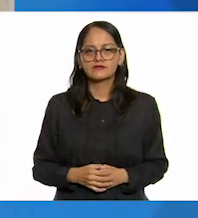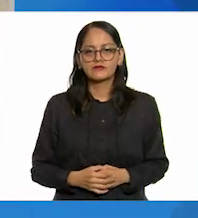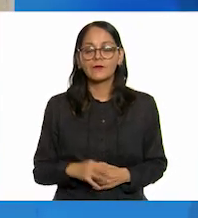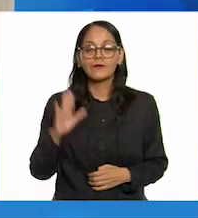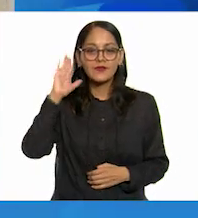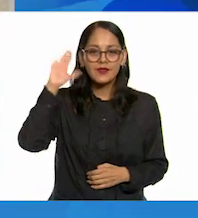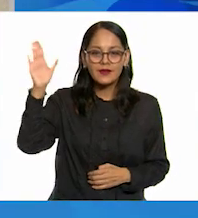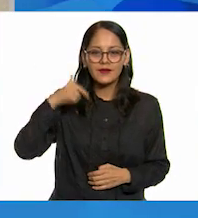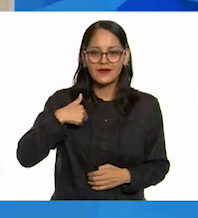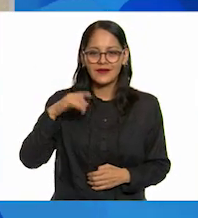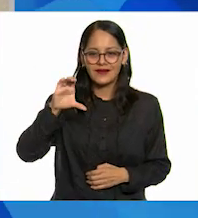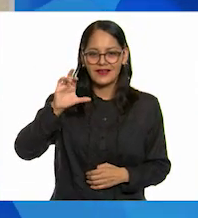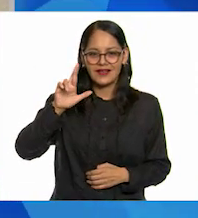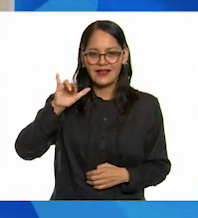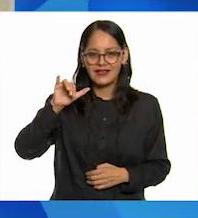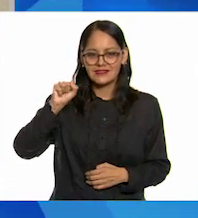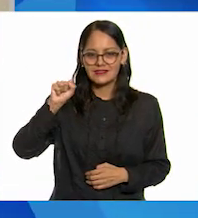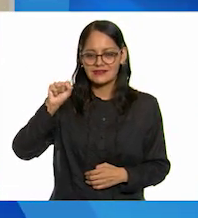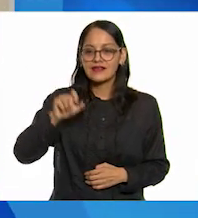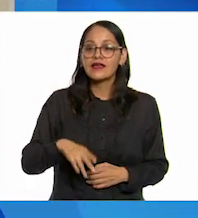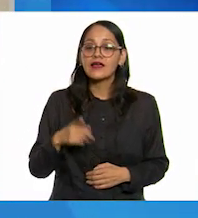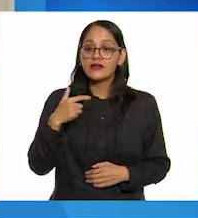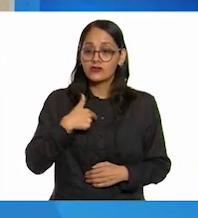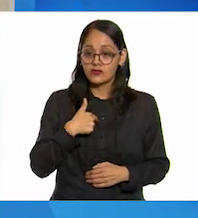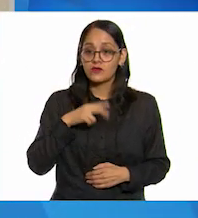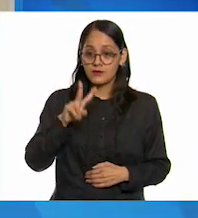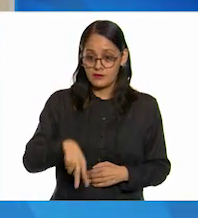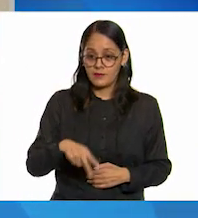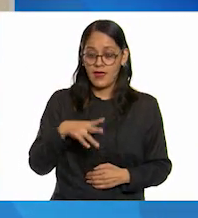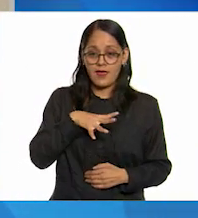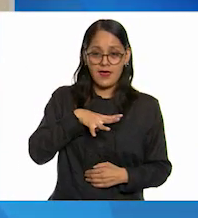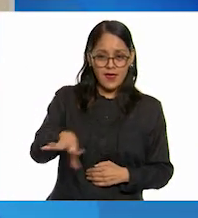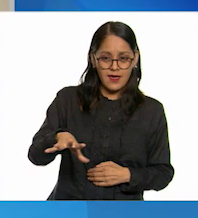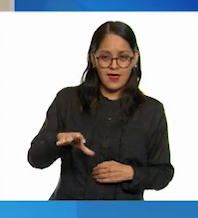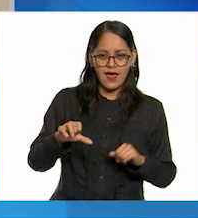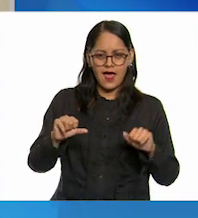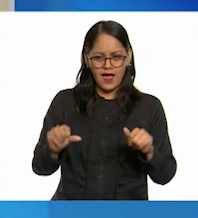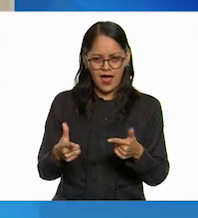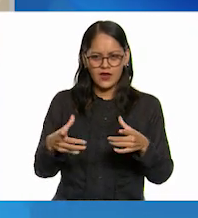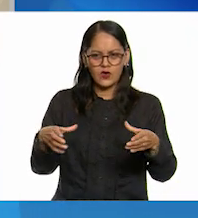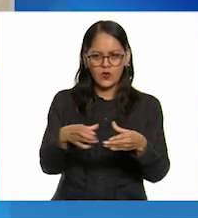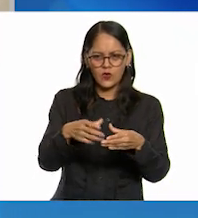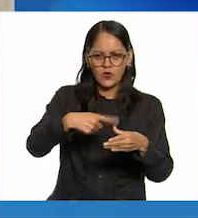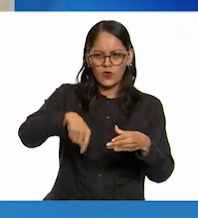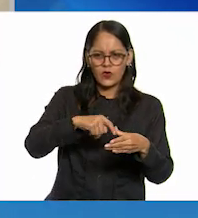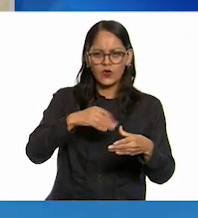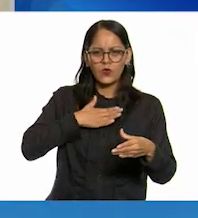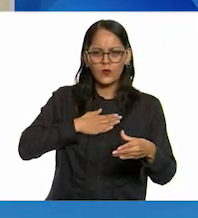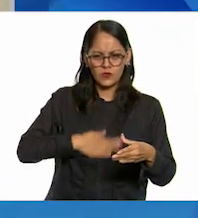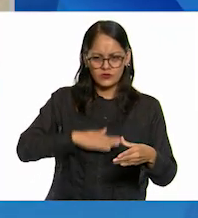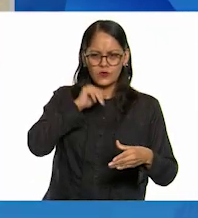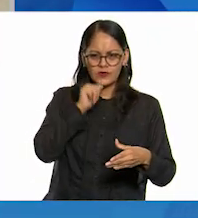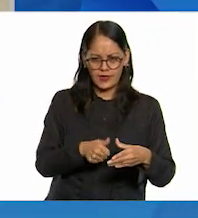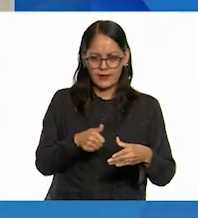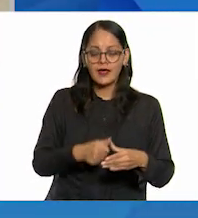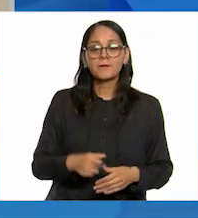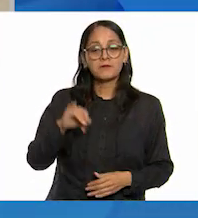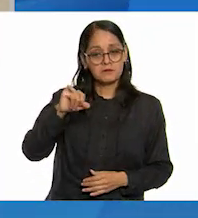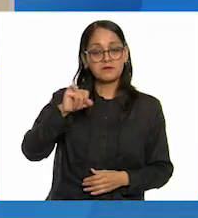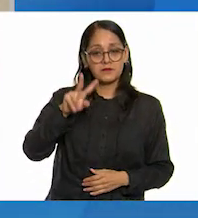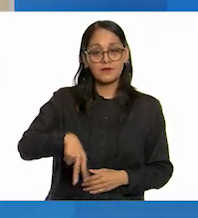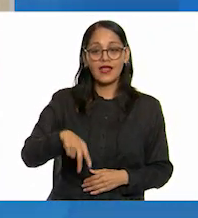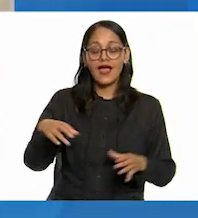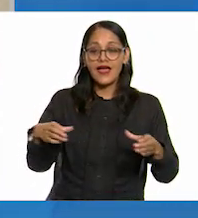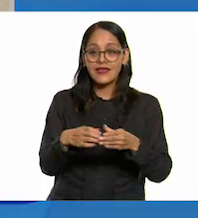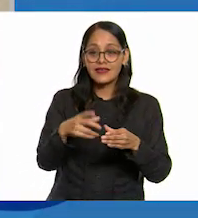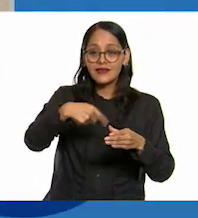Hola, yo soy Cris, que si he evitado o he rechazado algo que sea injusto, sí, En mi comunidad hay muchos